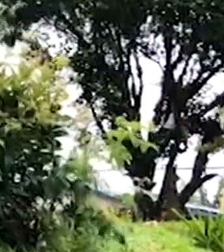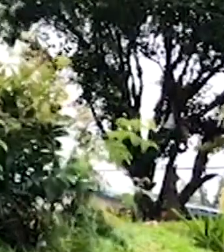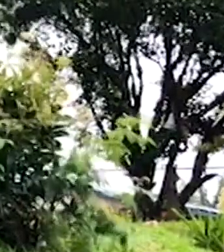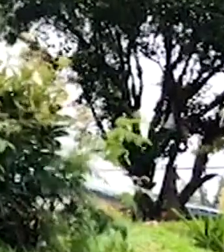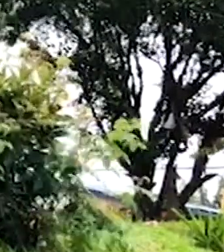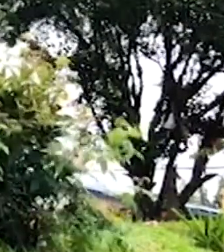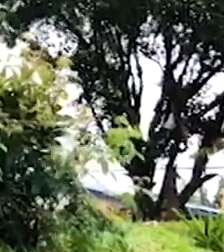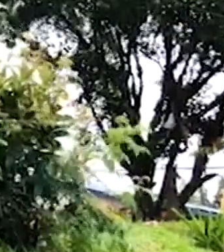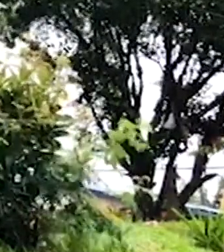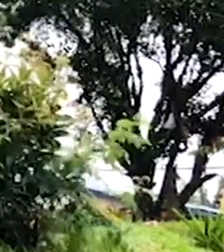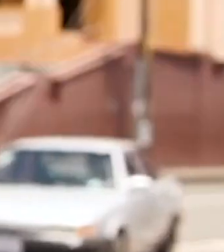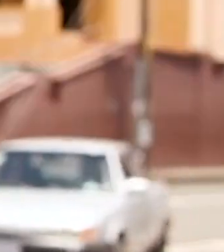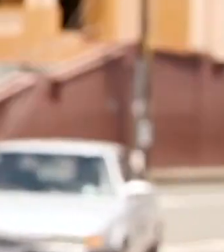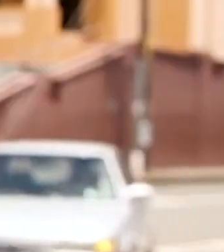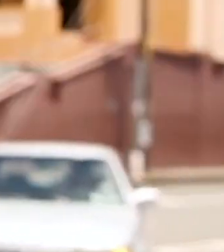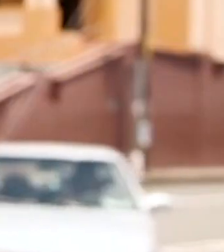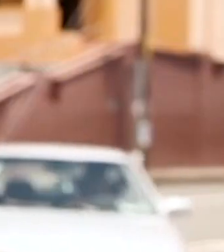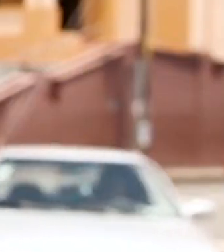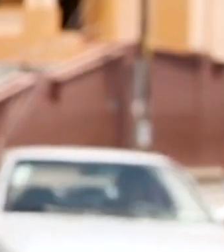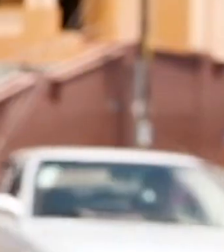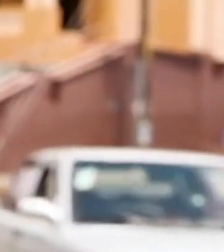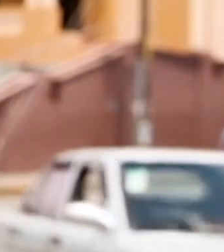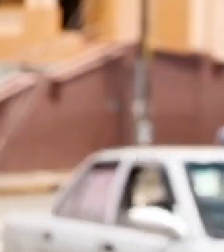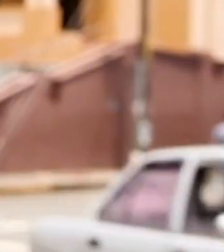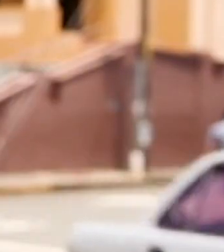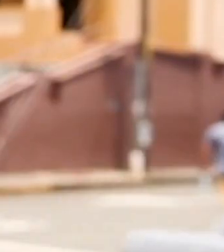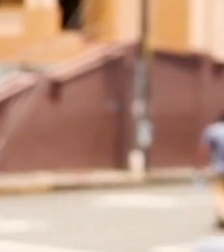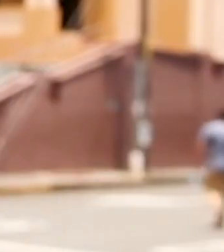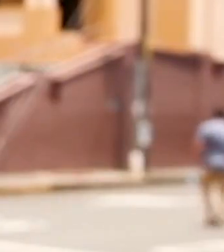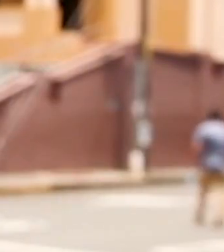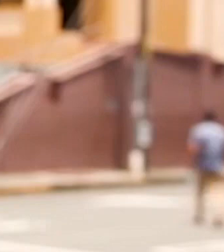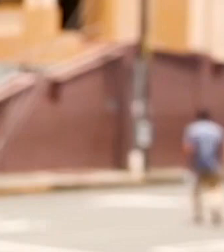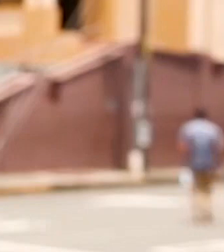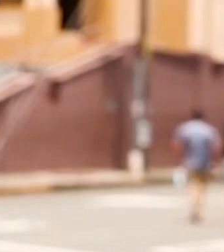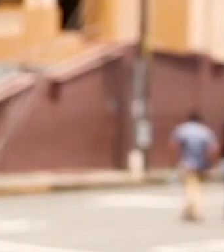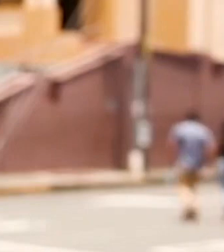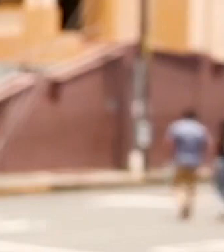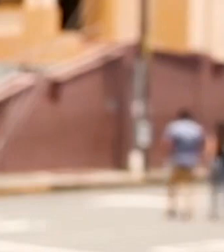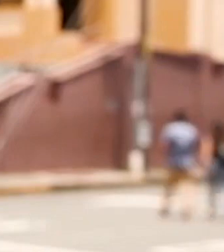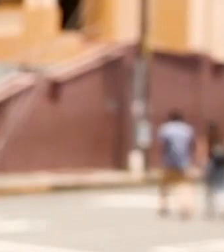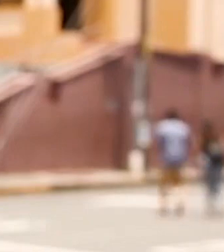por los cañales y los cafetales para que no fueran